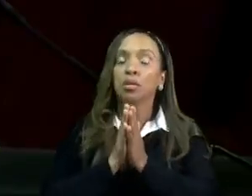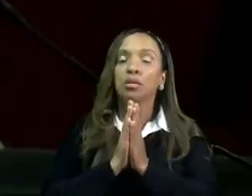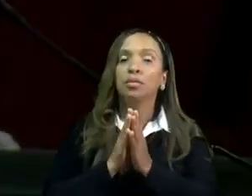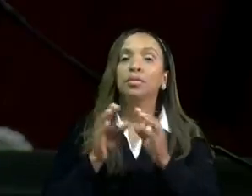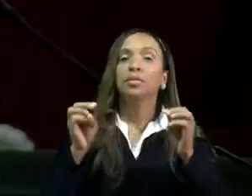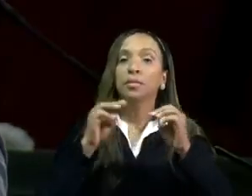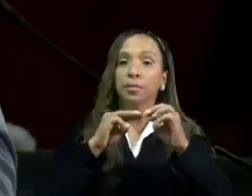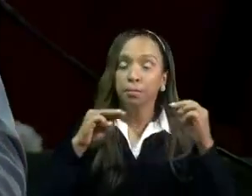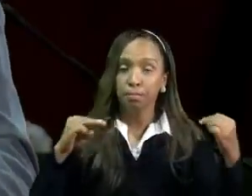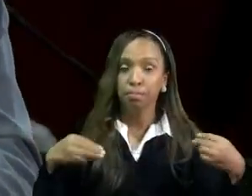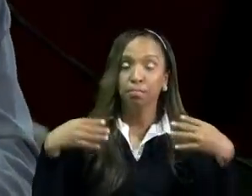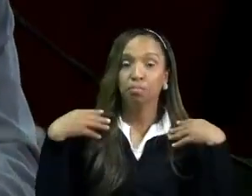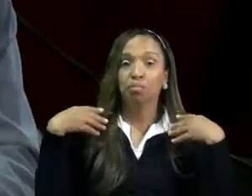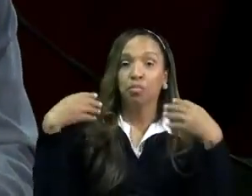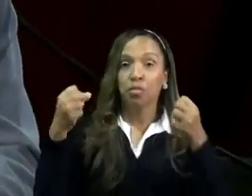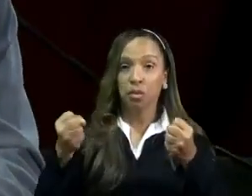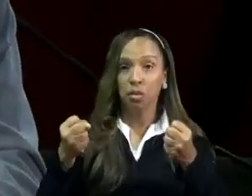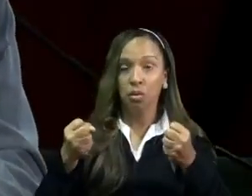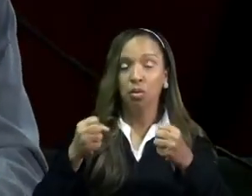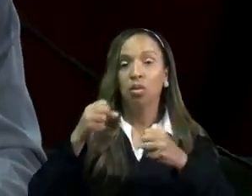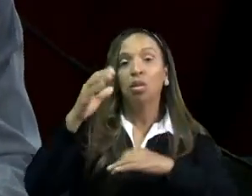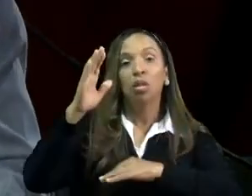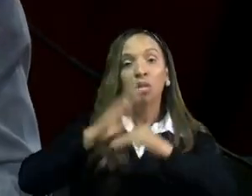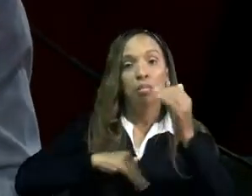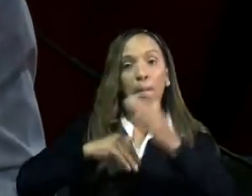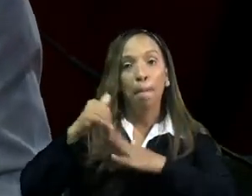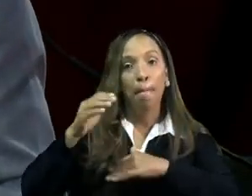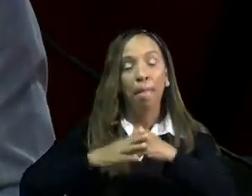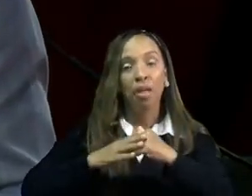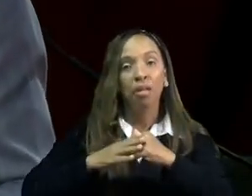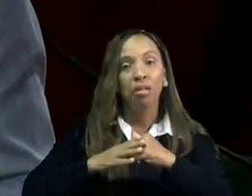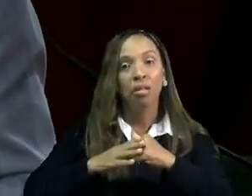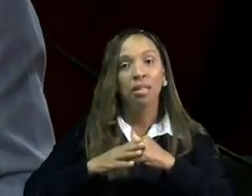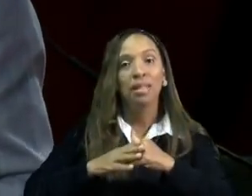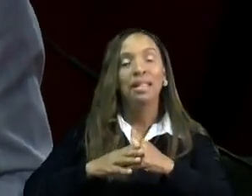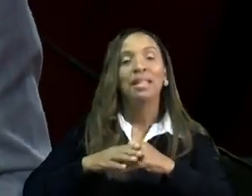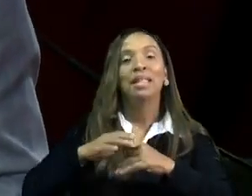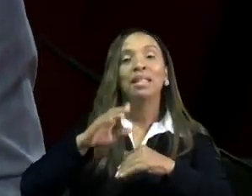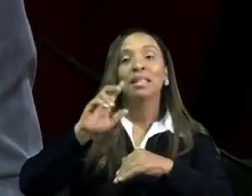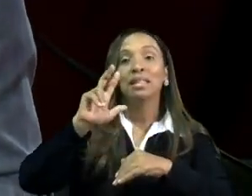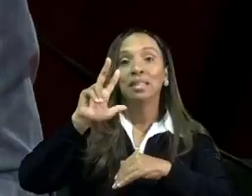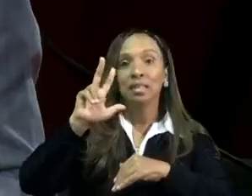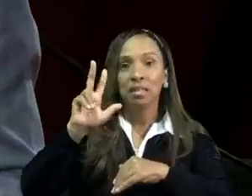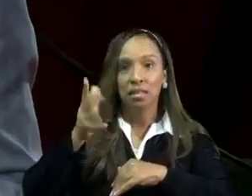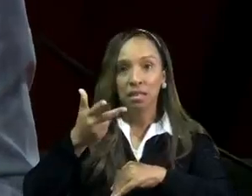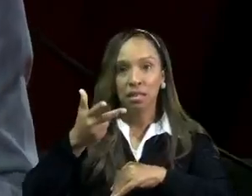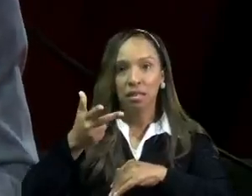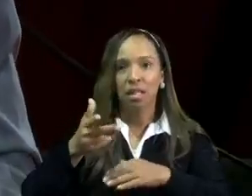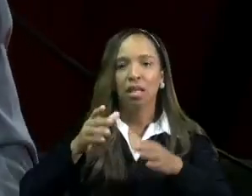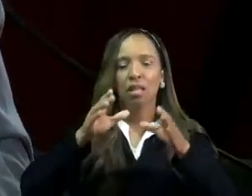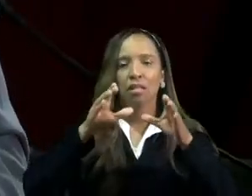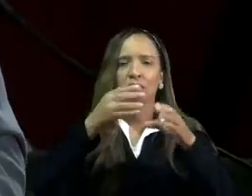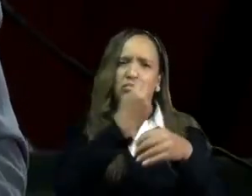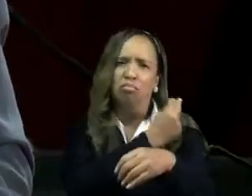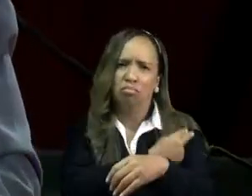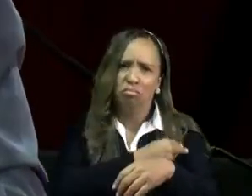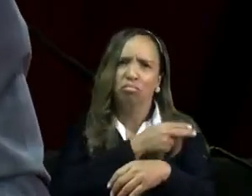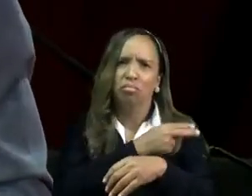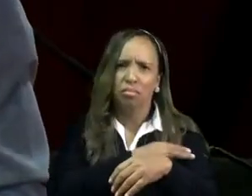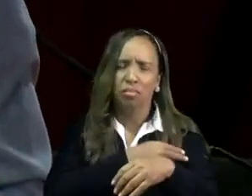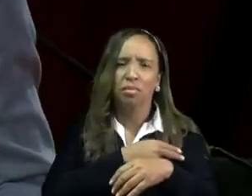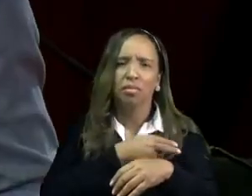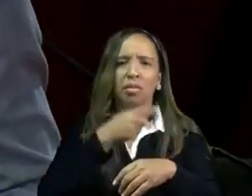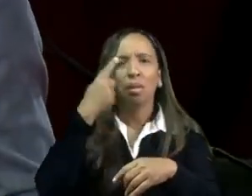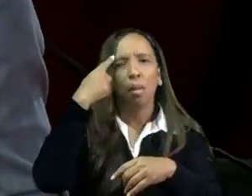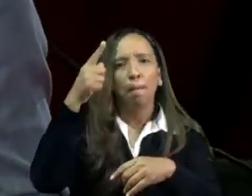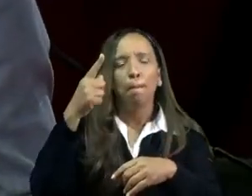para que construyan 3 centros regionales especializados en cáncer en Santiago y en todo el país. Félix